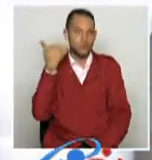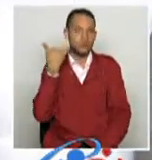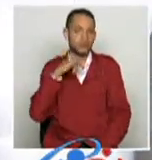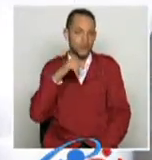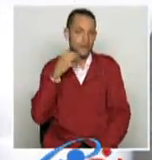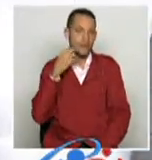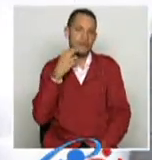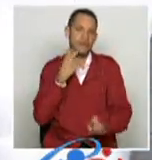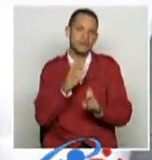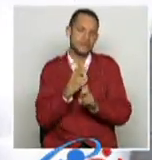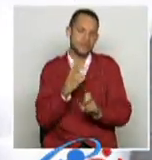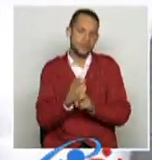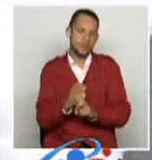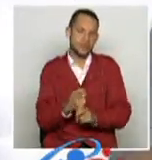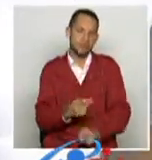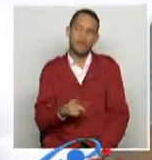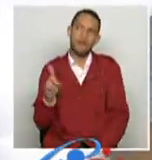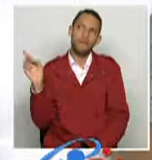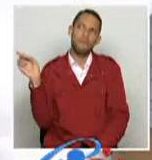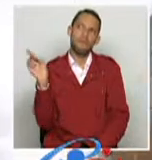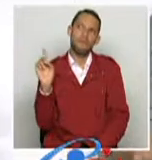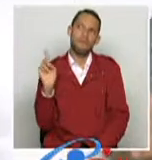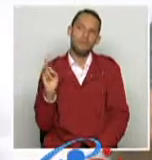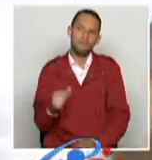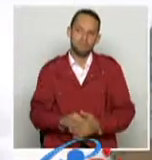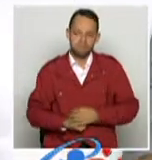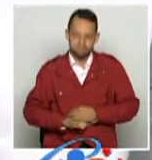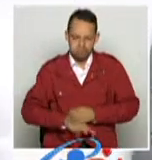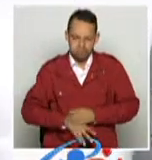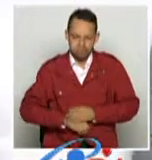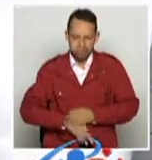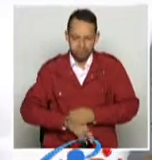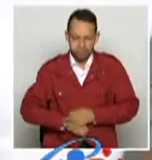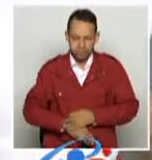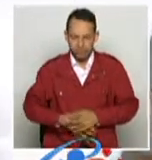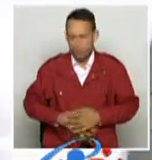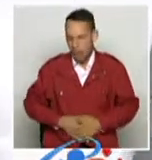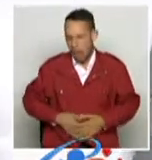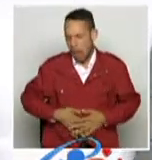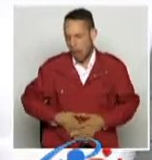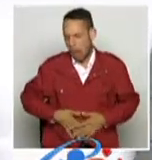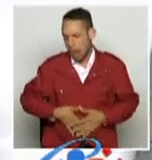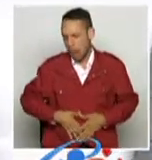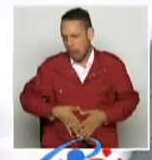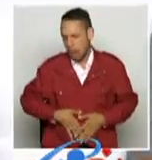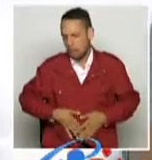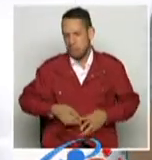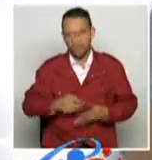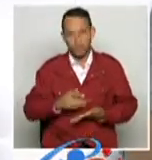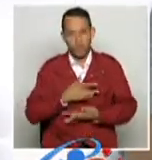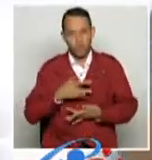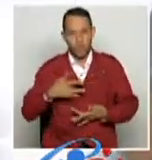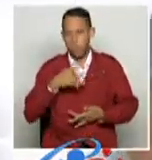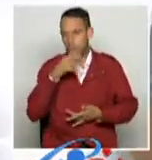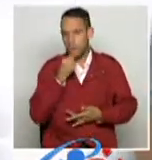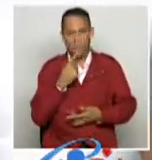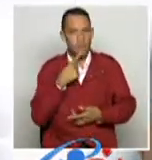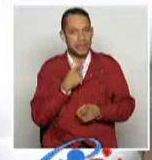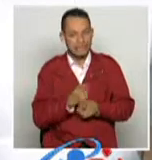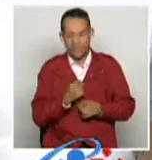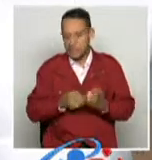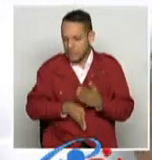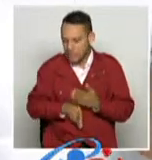muchas personas que dicen, llevo con una diarrea hace 6-8 meses y no he podido encontrar respuesta. Y